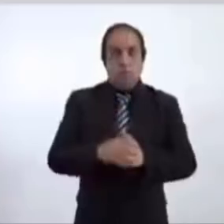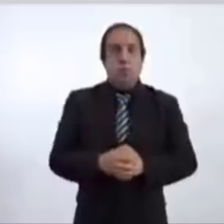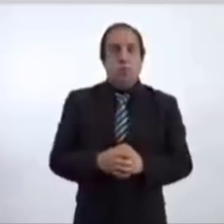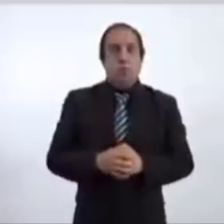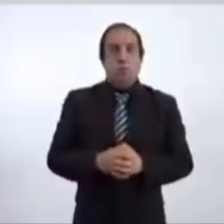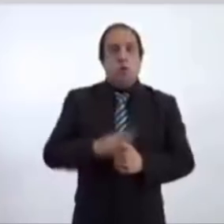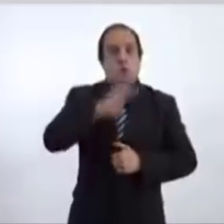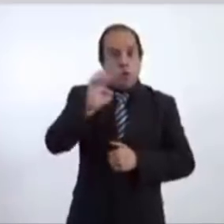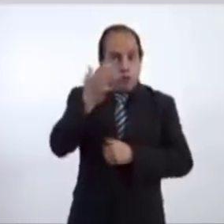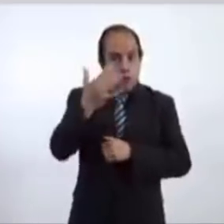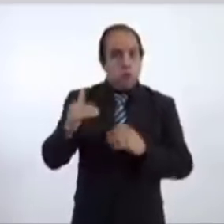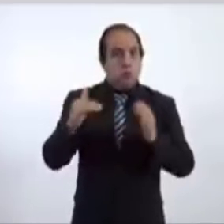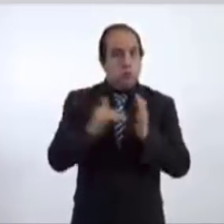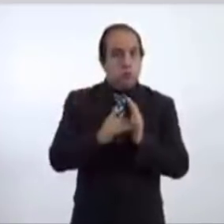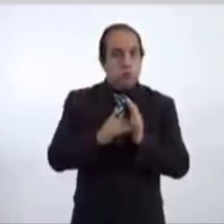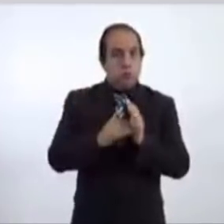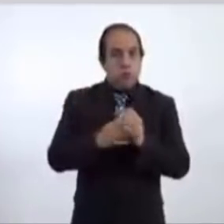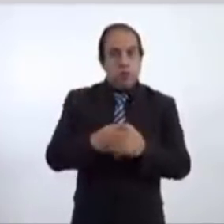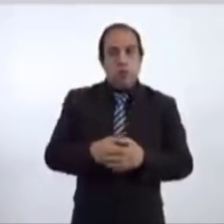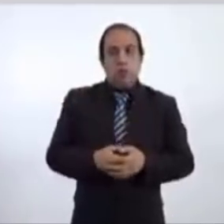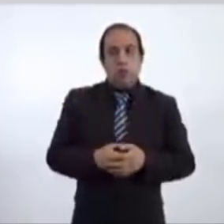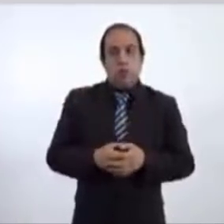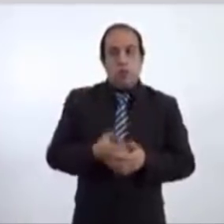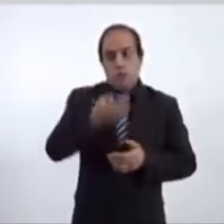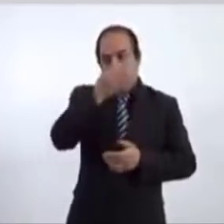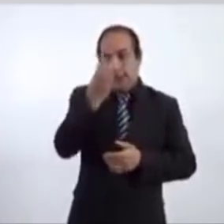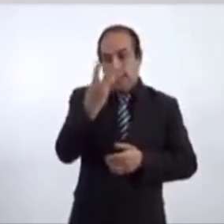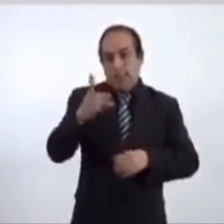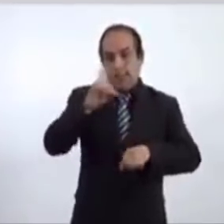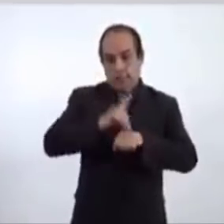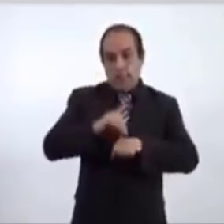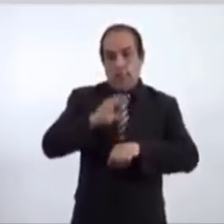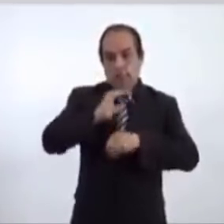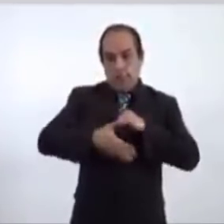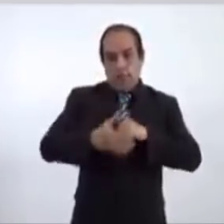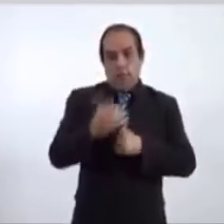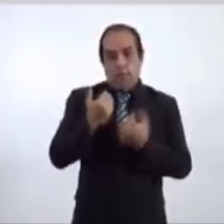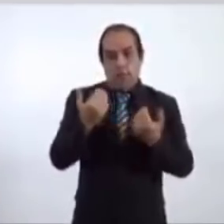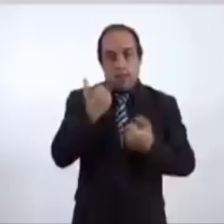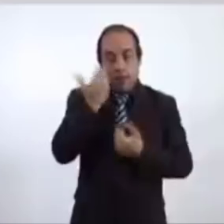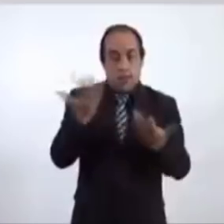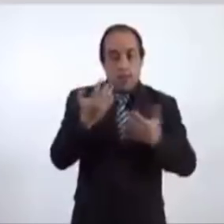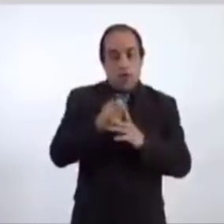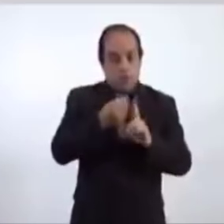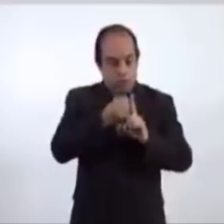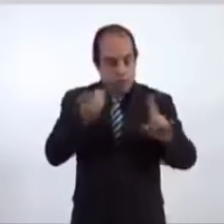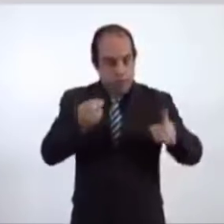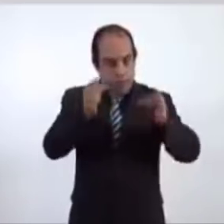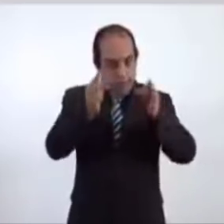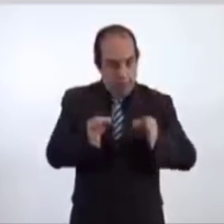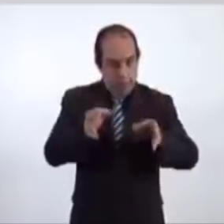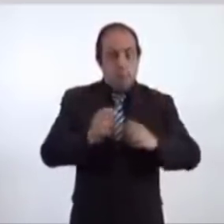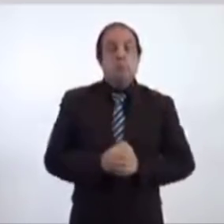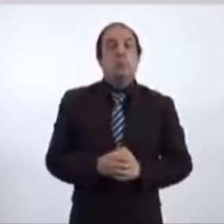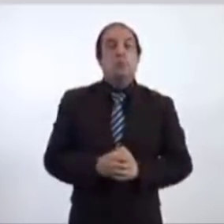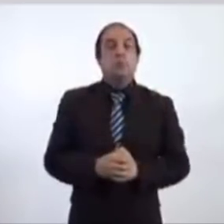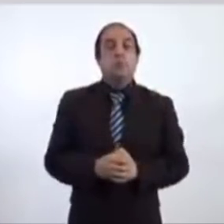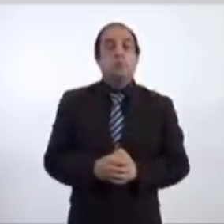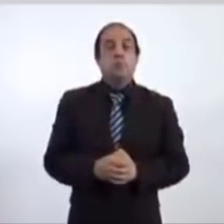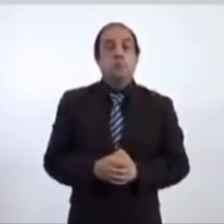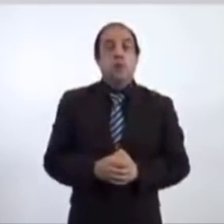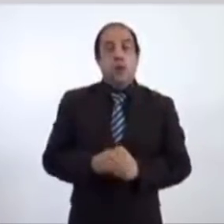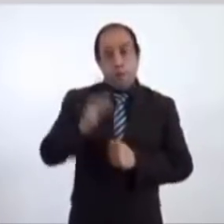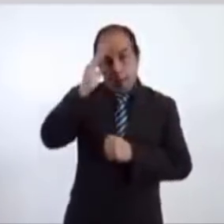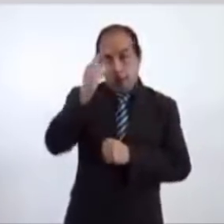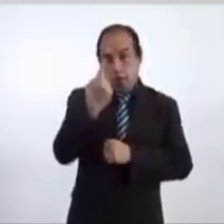son 450,000, pues casi que en 3 días acabaríamos, ¿verdad? Queremos hacerlo más organizado, entonces consideramos que